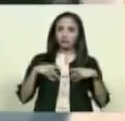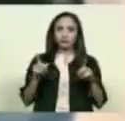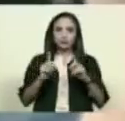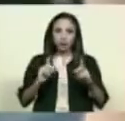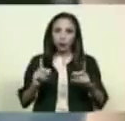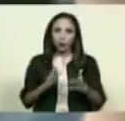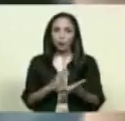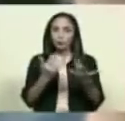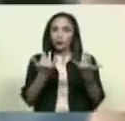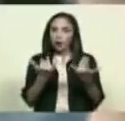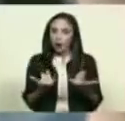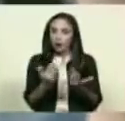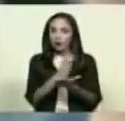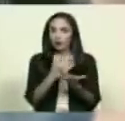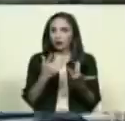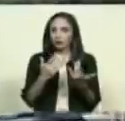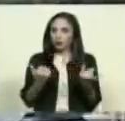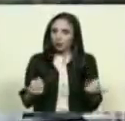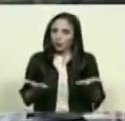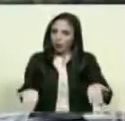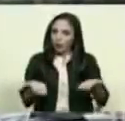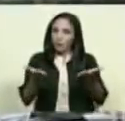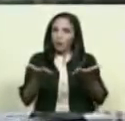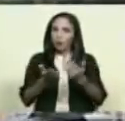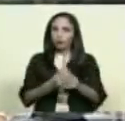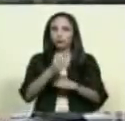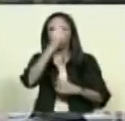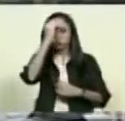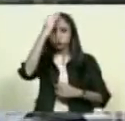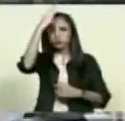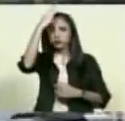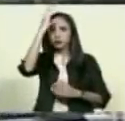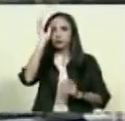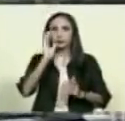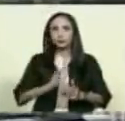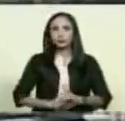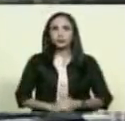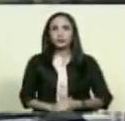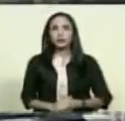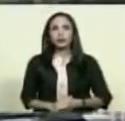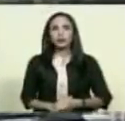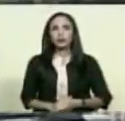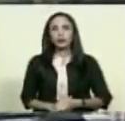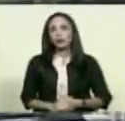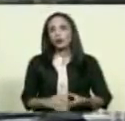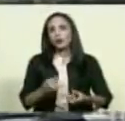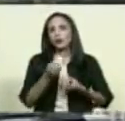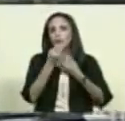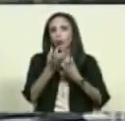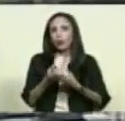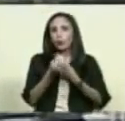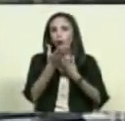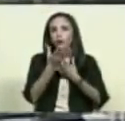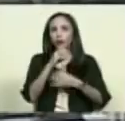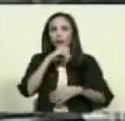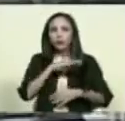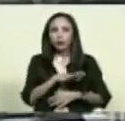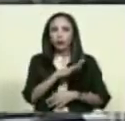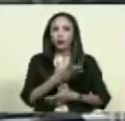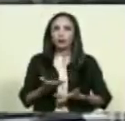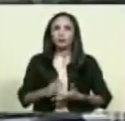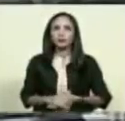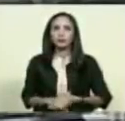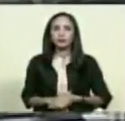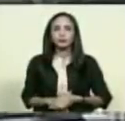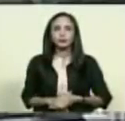Y soy el rey de la isla solitaria. No, ¿ustedes saben el cuento del rey de la isla solitaria? ¿Ah? Otro